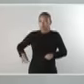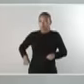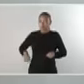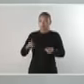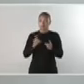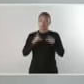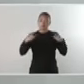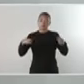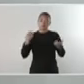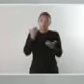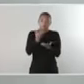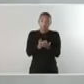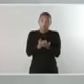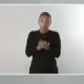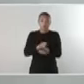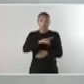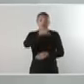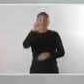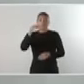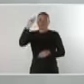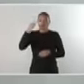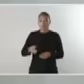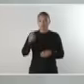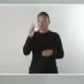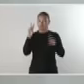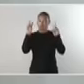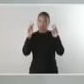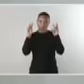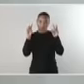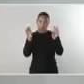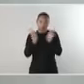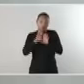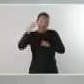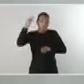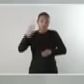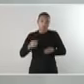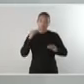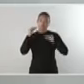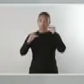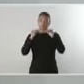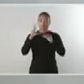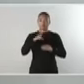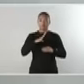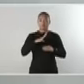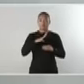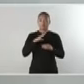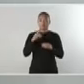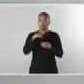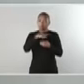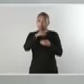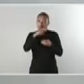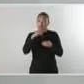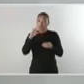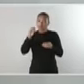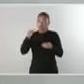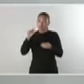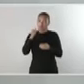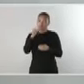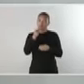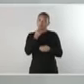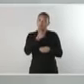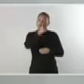y al final El desahogo de los dos temas o sea prácticamente al final del debate habrá una ronda de un minuto